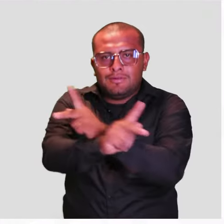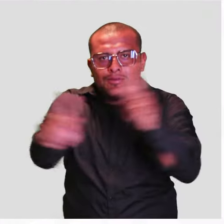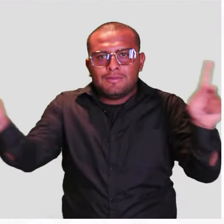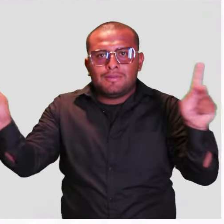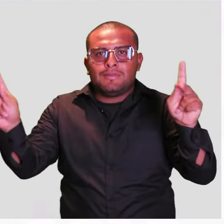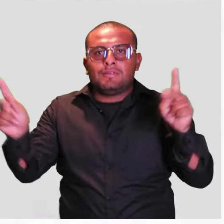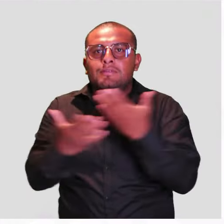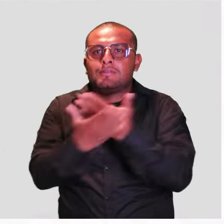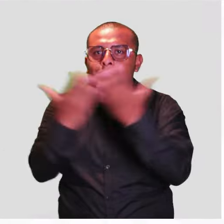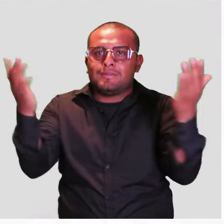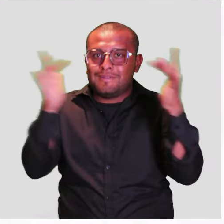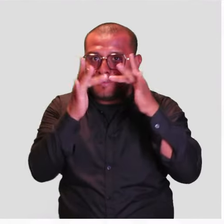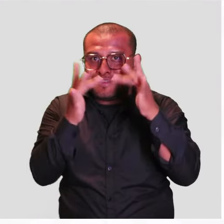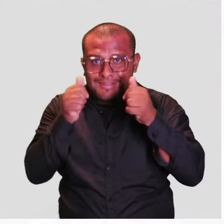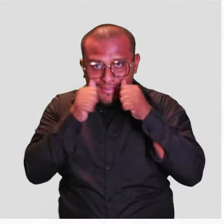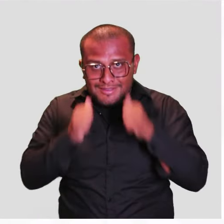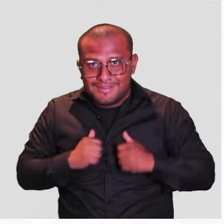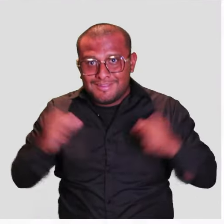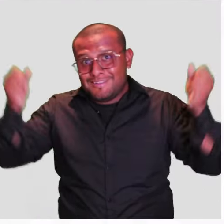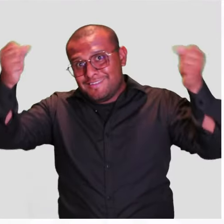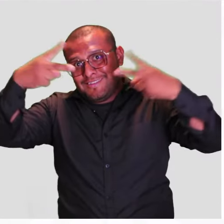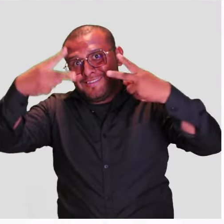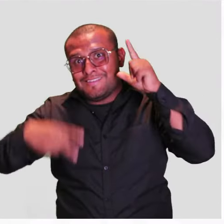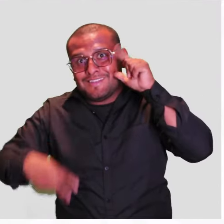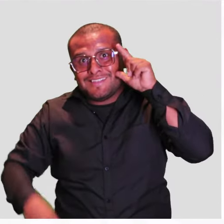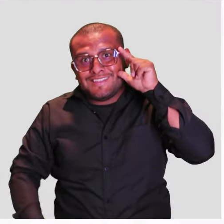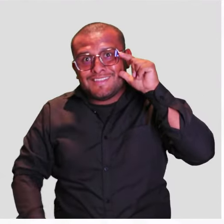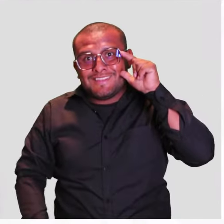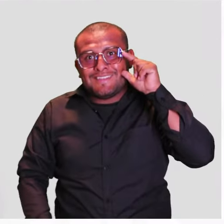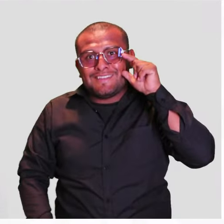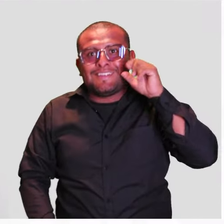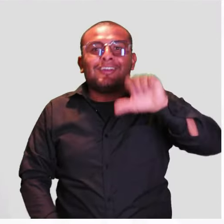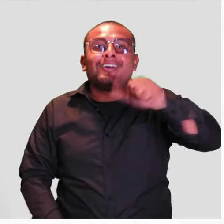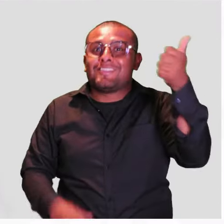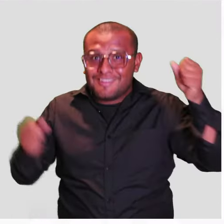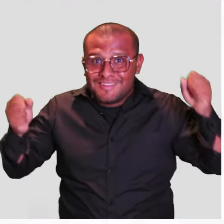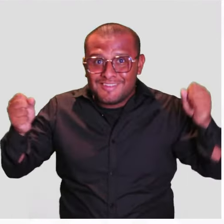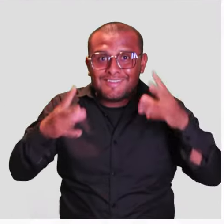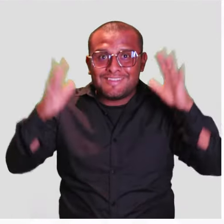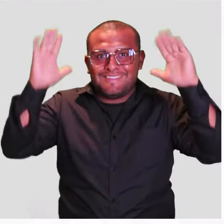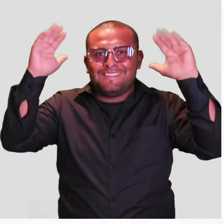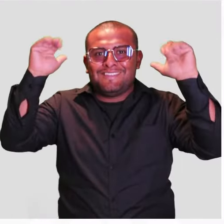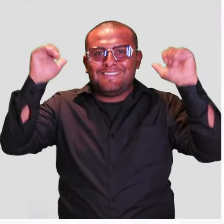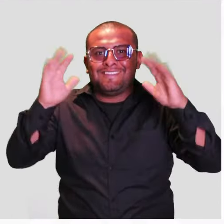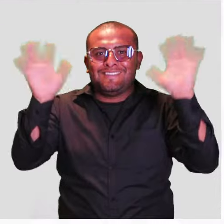que siguió esa transmisión y nos vemos el día de mañana en otro diálogo. Hasta entonces, que descansen.